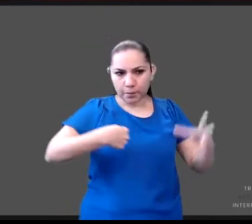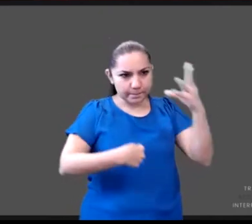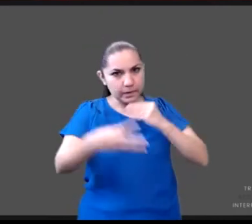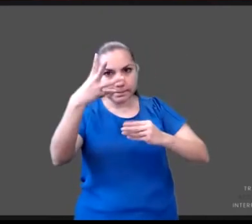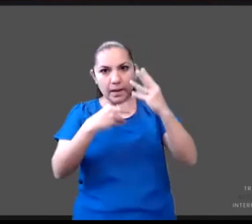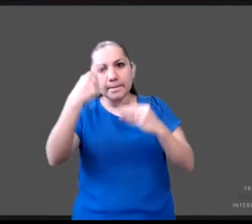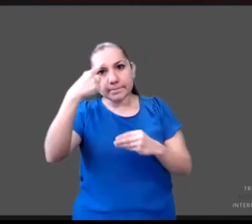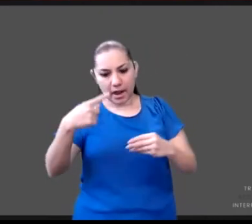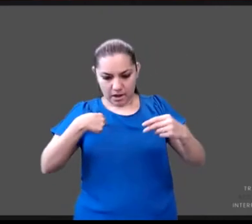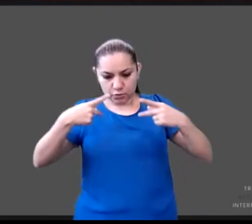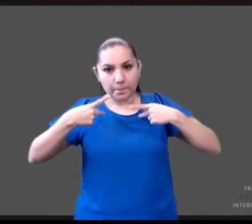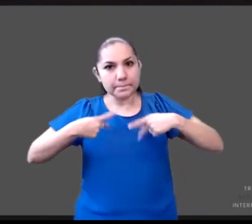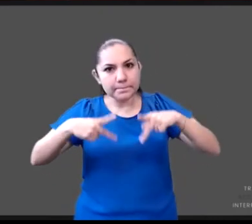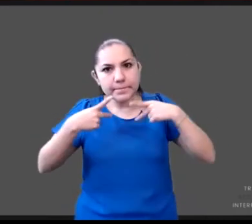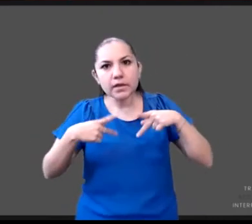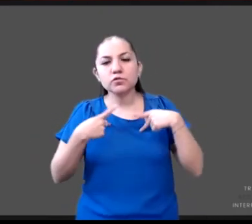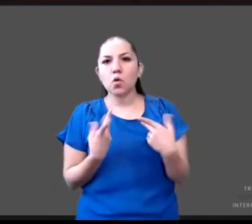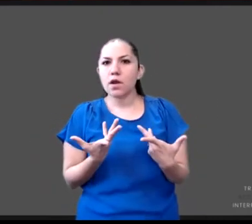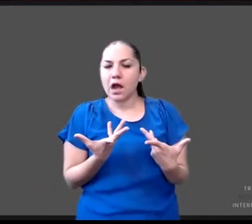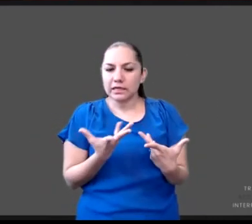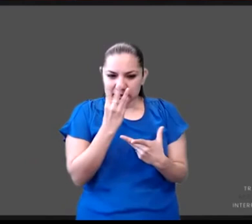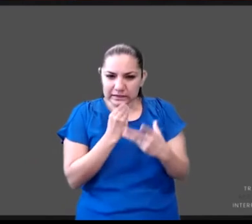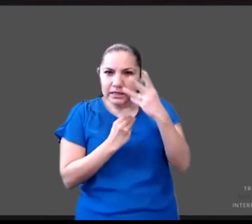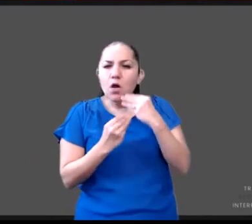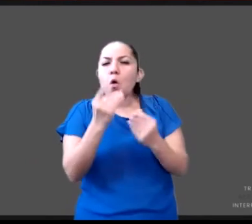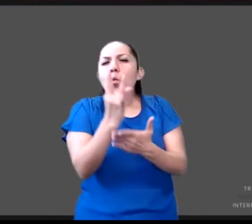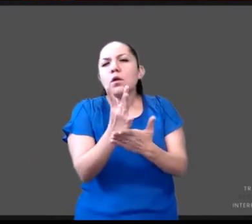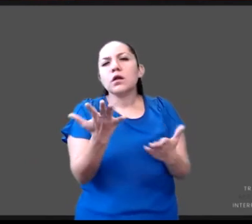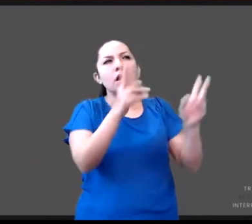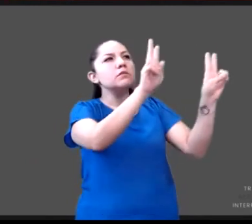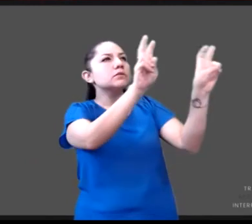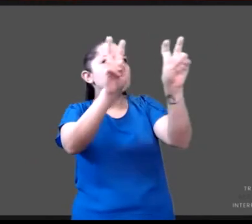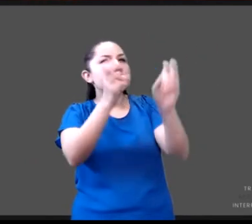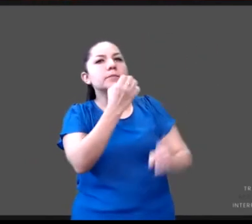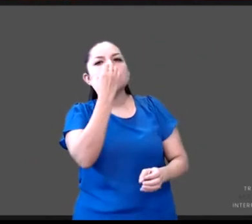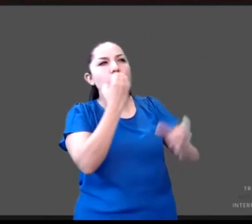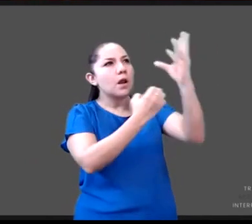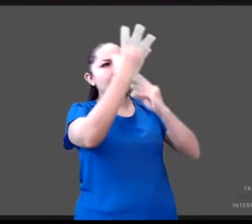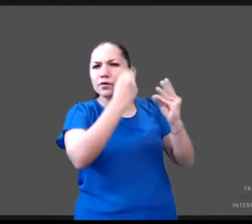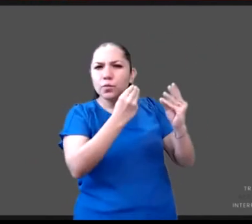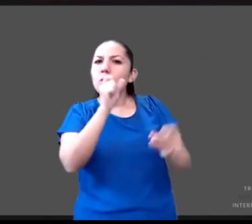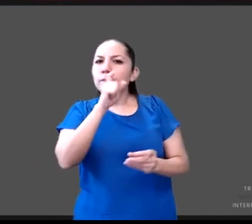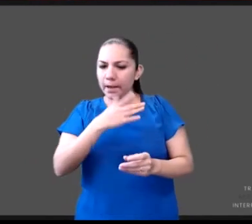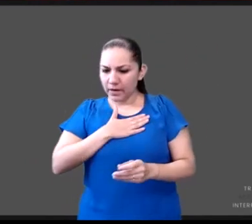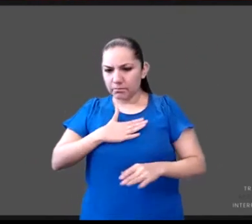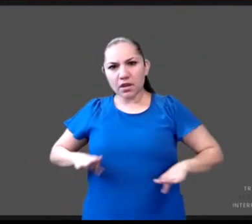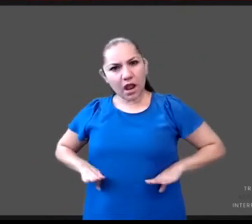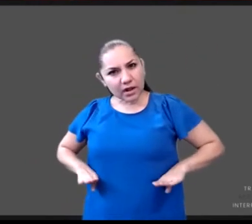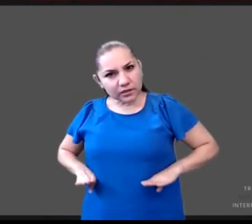perspectiva de la educación formal, sino de las actitudes, los hábitos, las opiniones que se transmiten